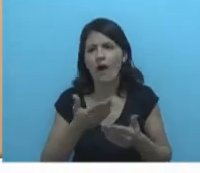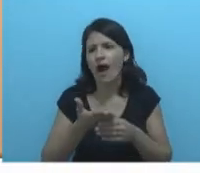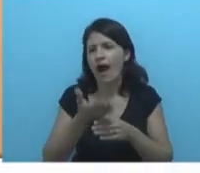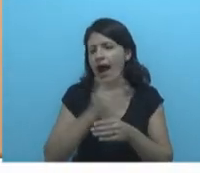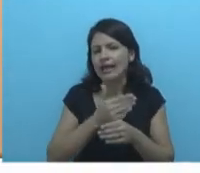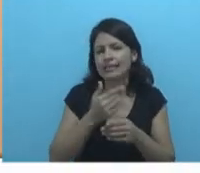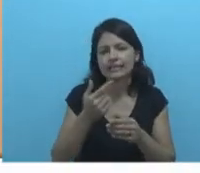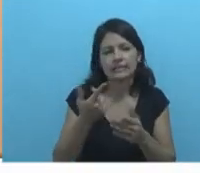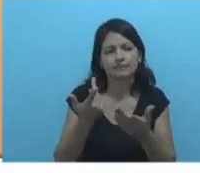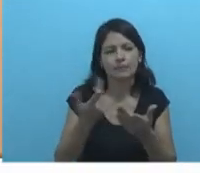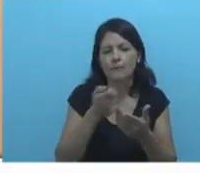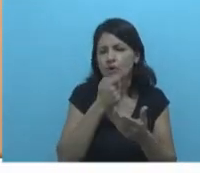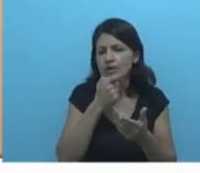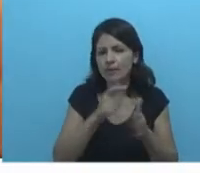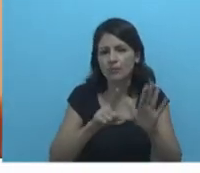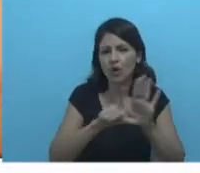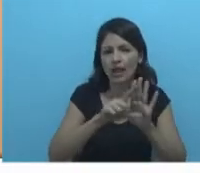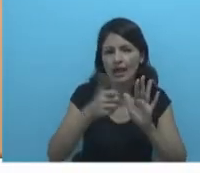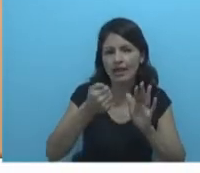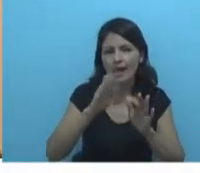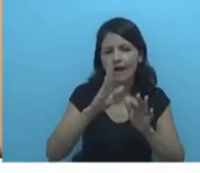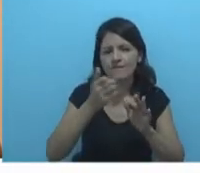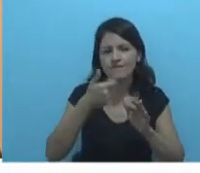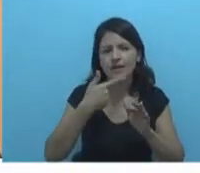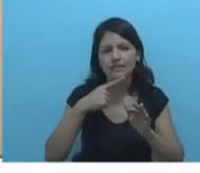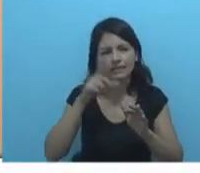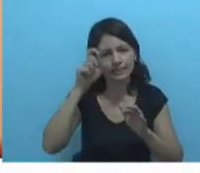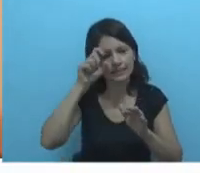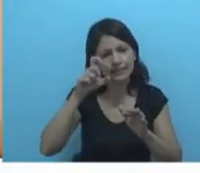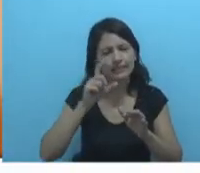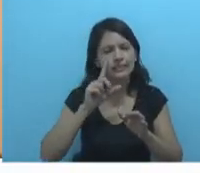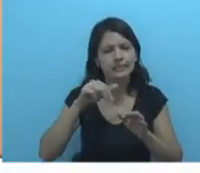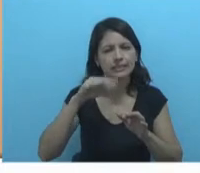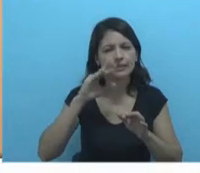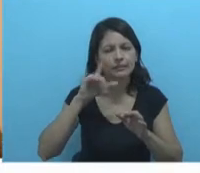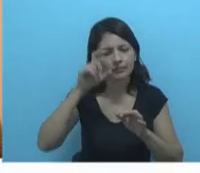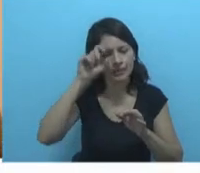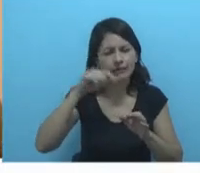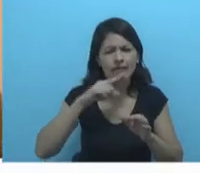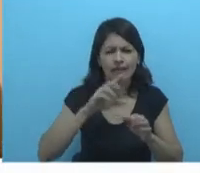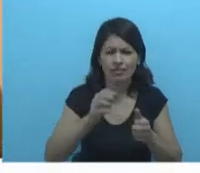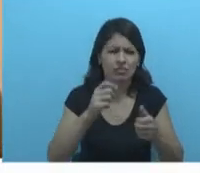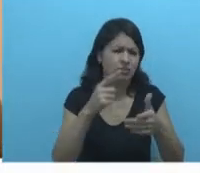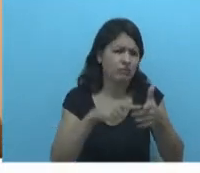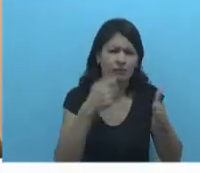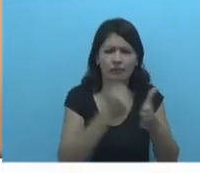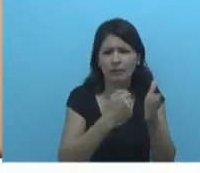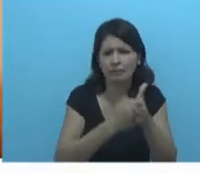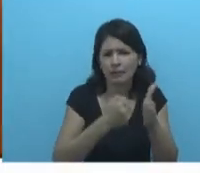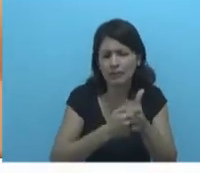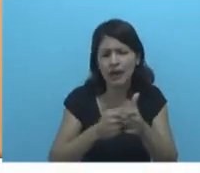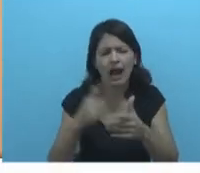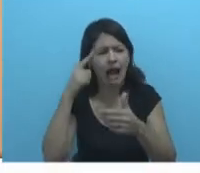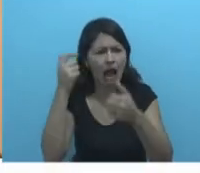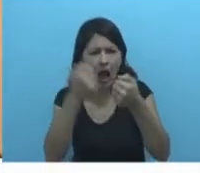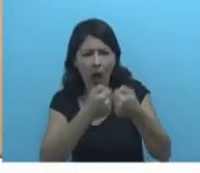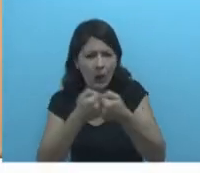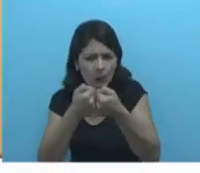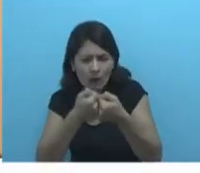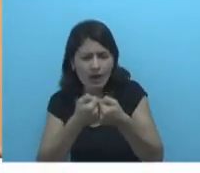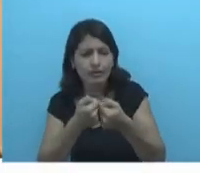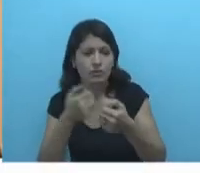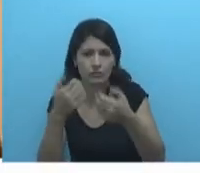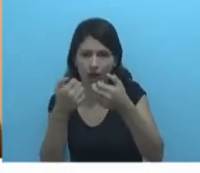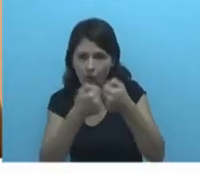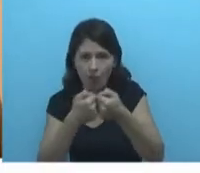pero ojo, creo que en este escenario se tienen que imponer los acuerdos. Y los acuerdos hay que cumplirlos,